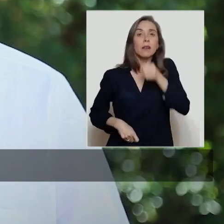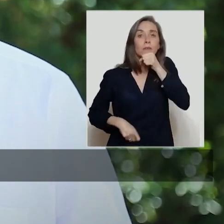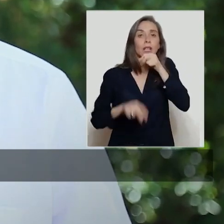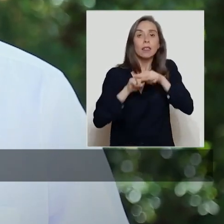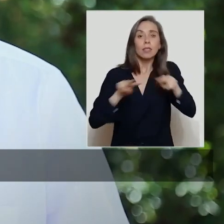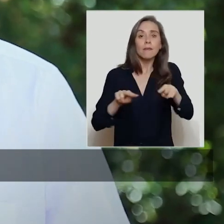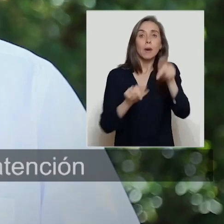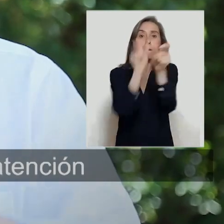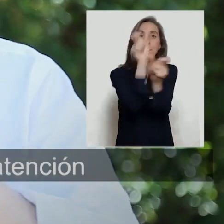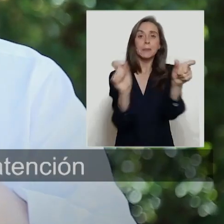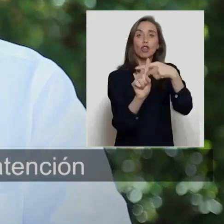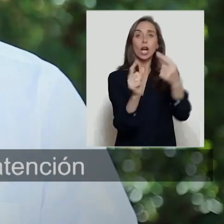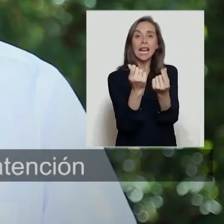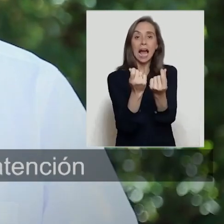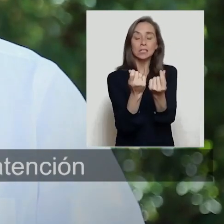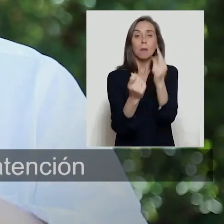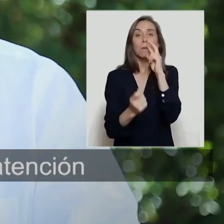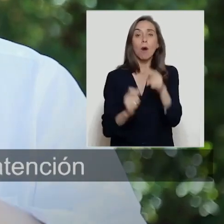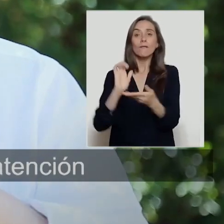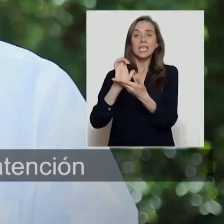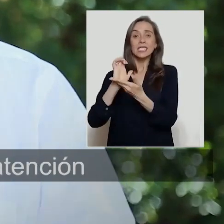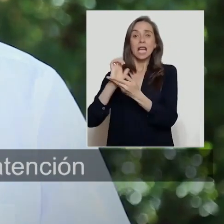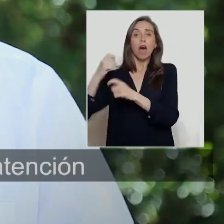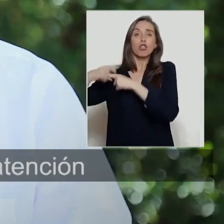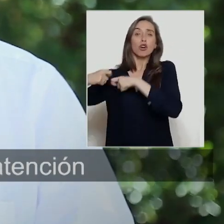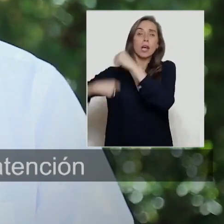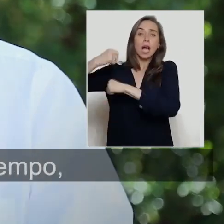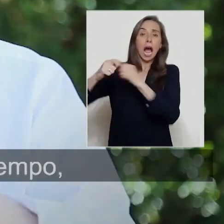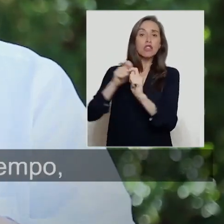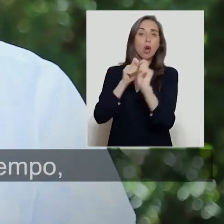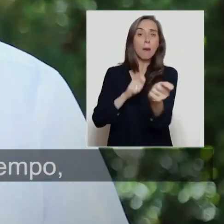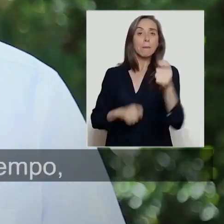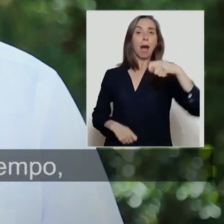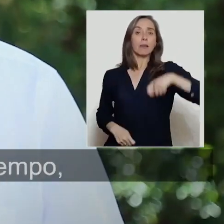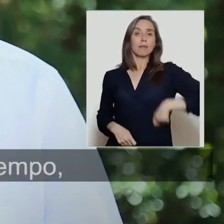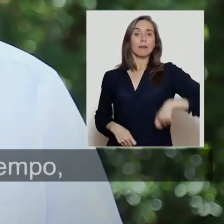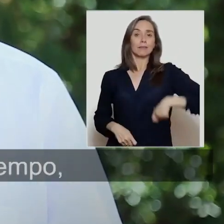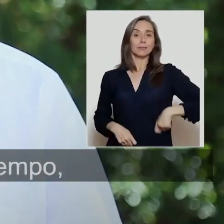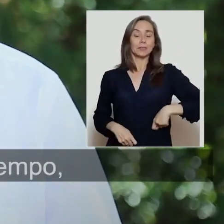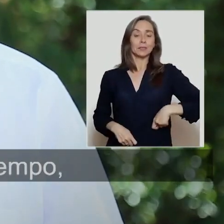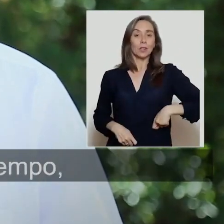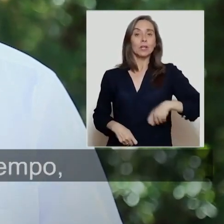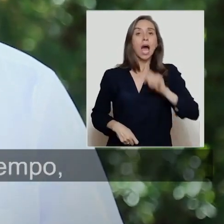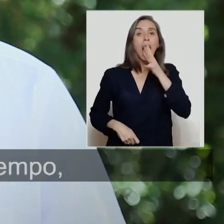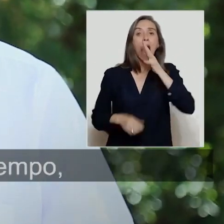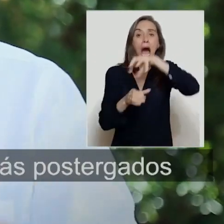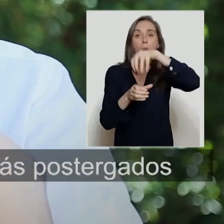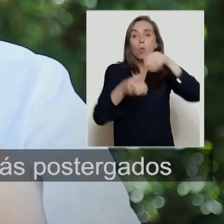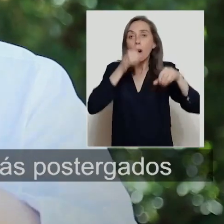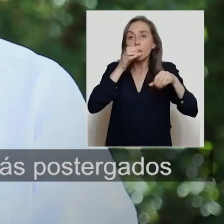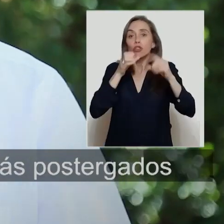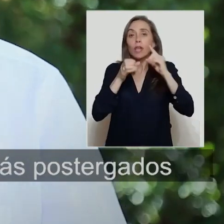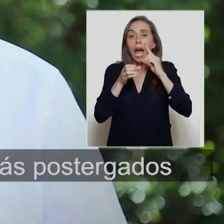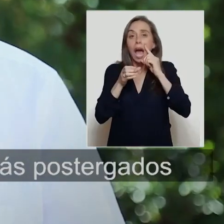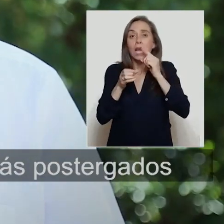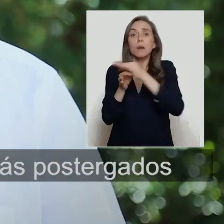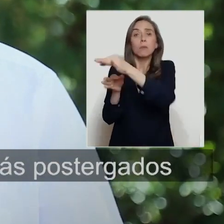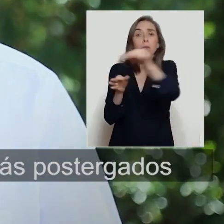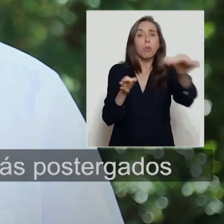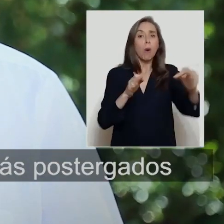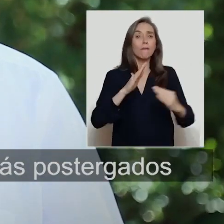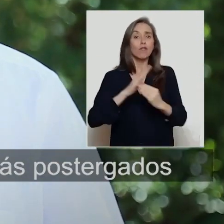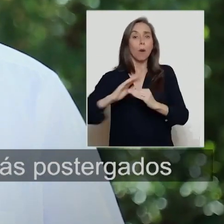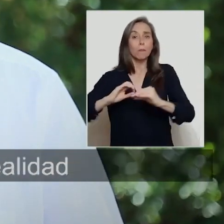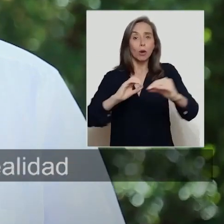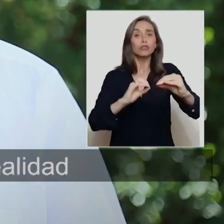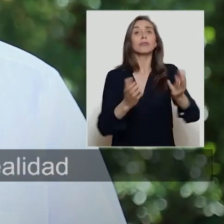una vejez tranquila, para que la clase media tenga por fin la atención que le ha negado el Estado durante tanto tiempo, para que el agua potable llegue a los sectores